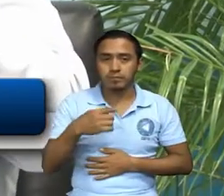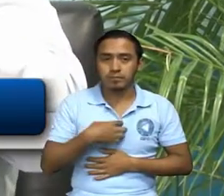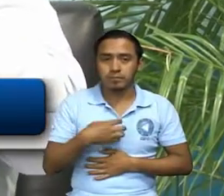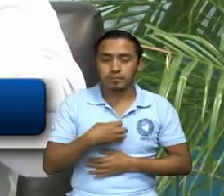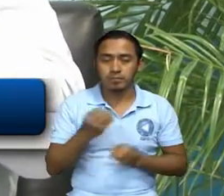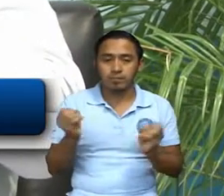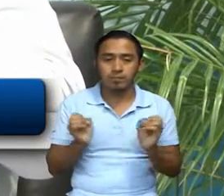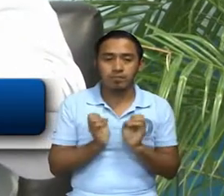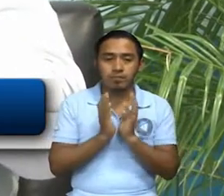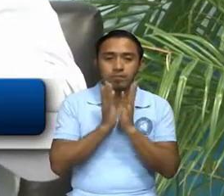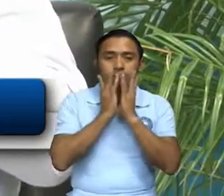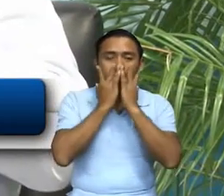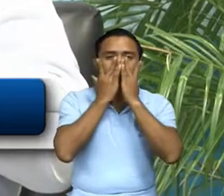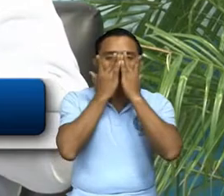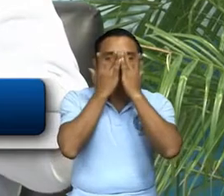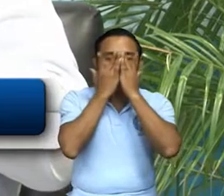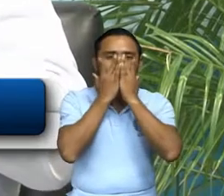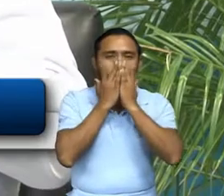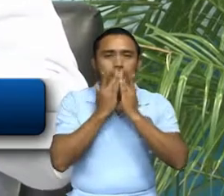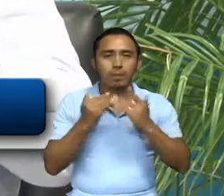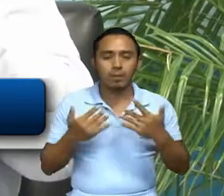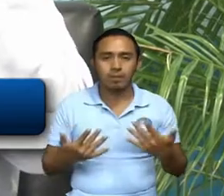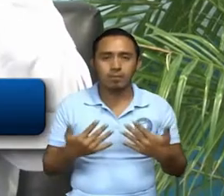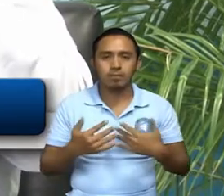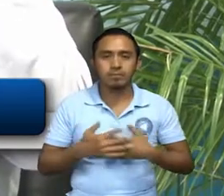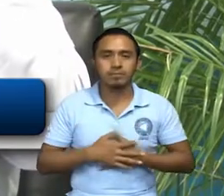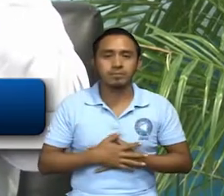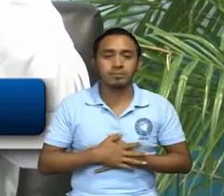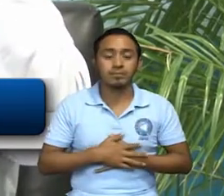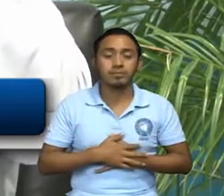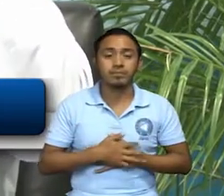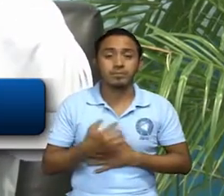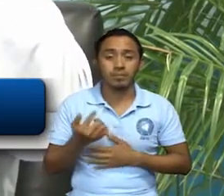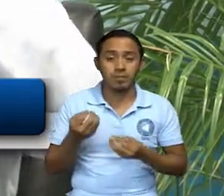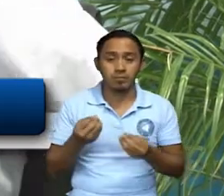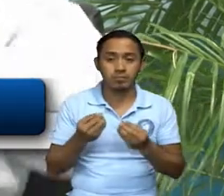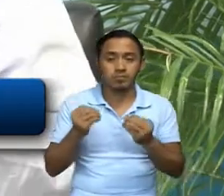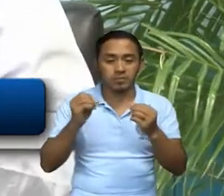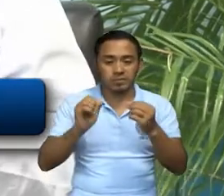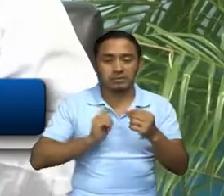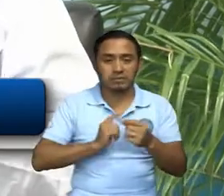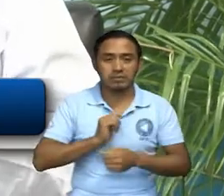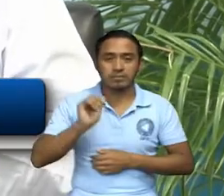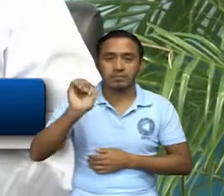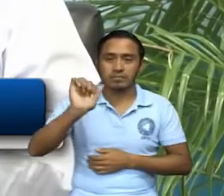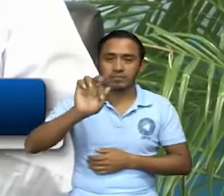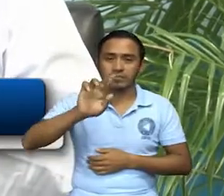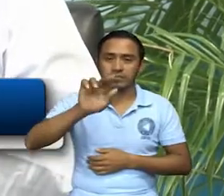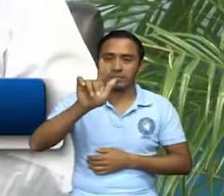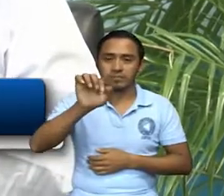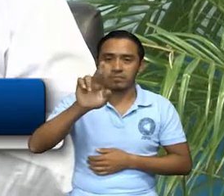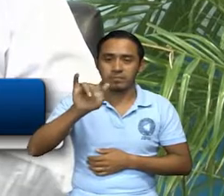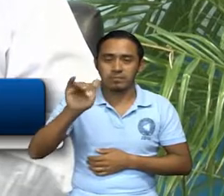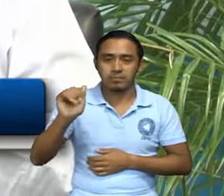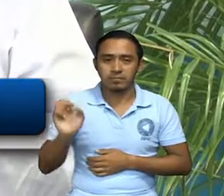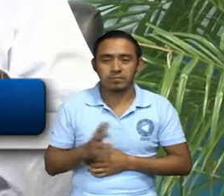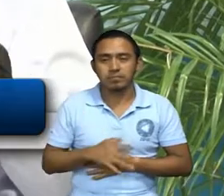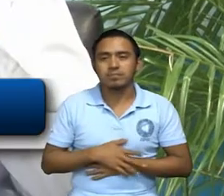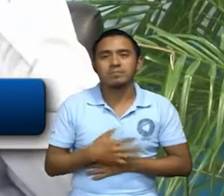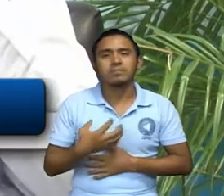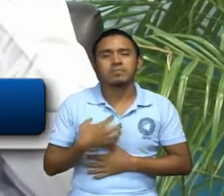aire. Se hace lo que es una depuración de aire. Aquí se contienen muchas arterias. Existe algo que se llama el plexo de Kaisenbach.